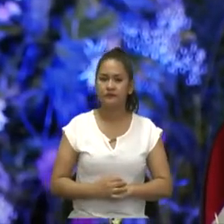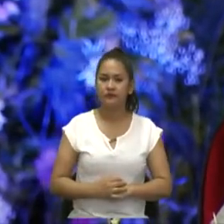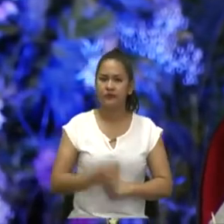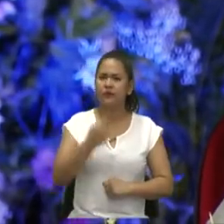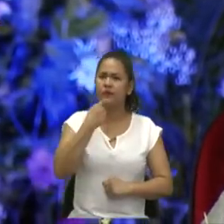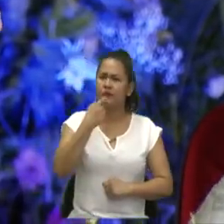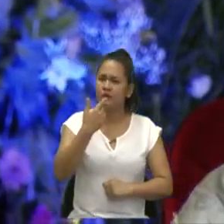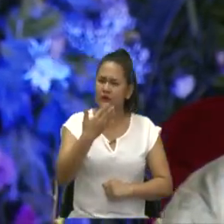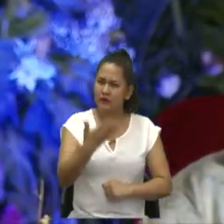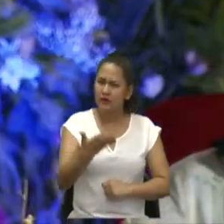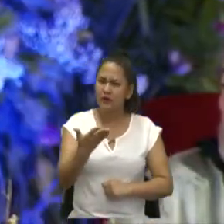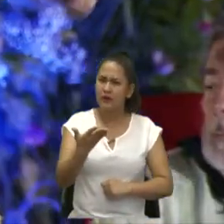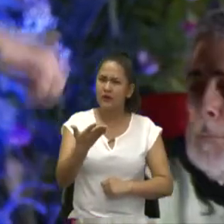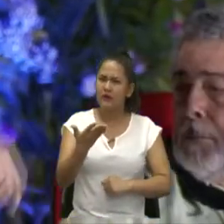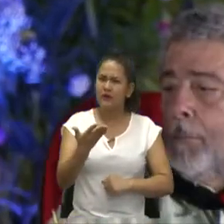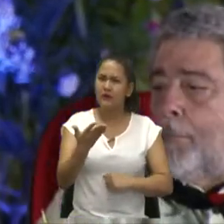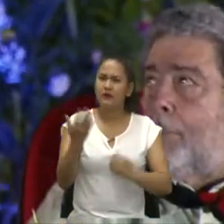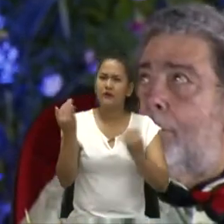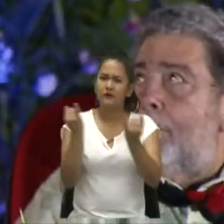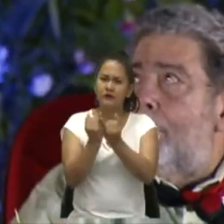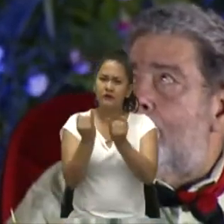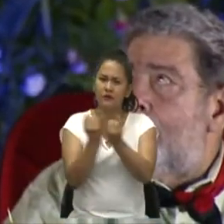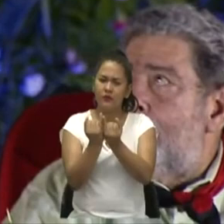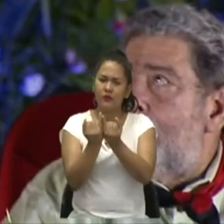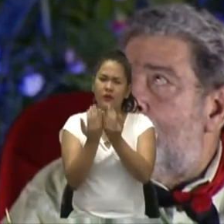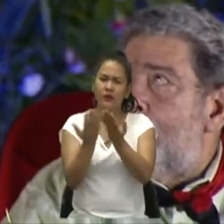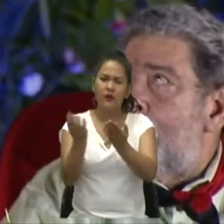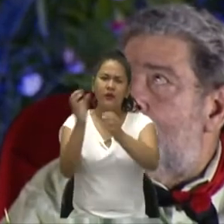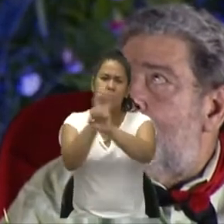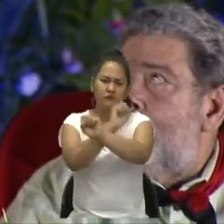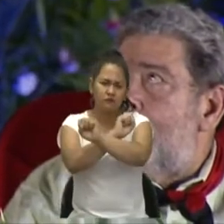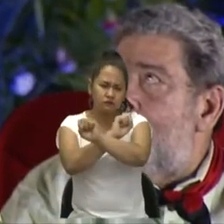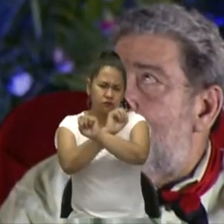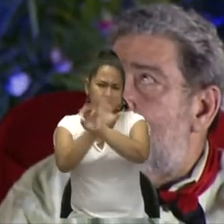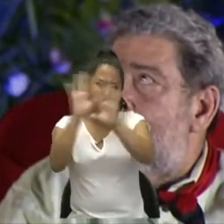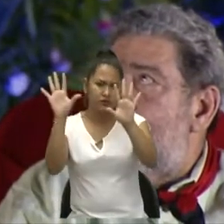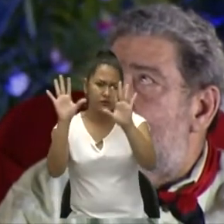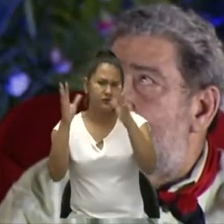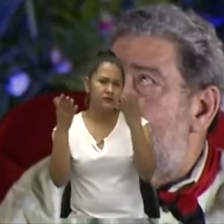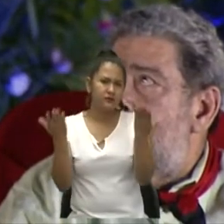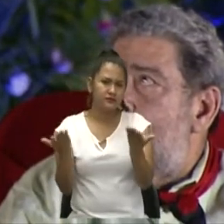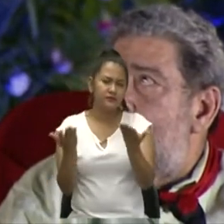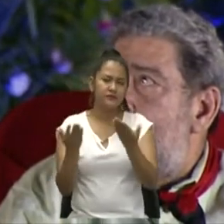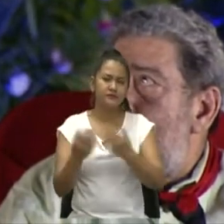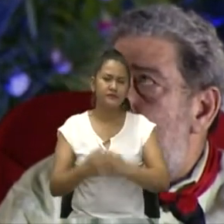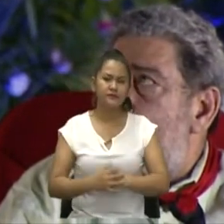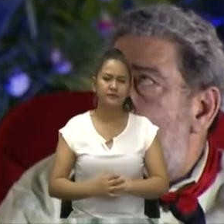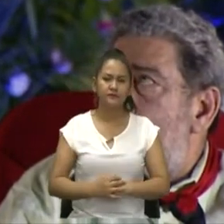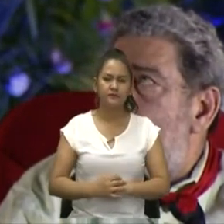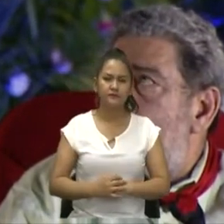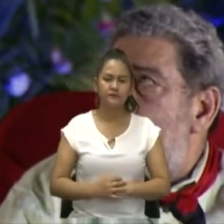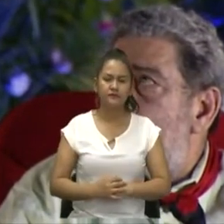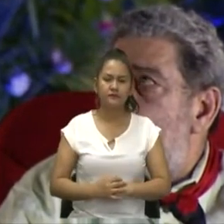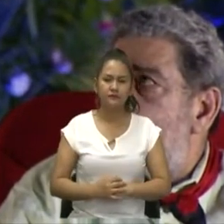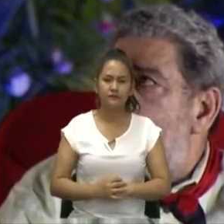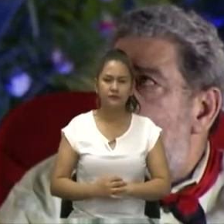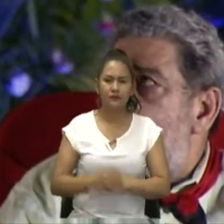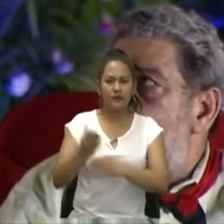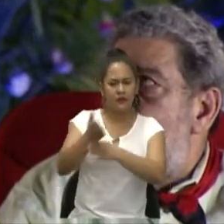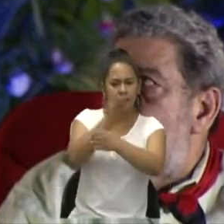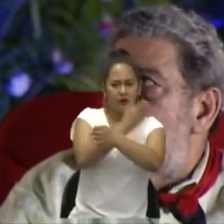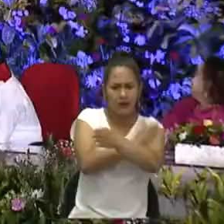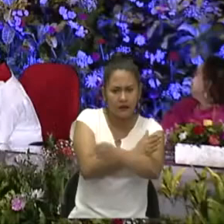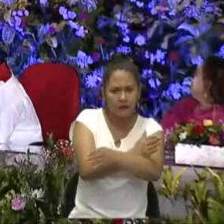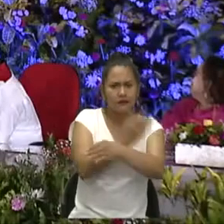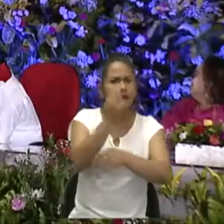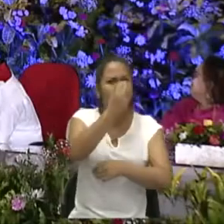en el acto, a pesar que el primer ministro González, en medio de su intervención, demandó un acercamiento entre Estados Unidos